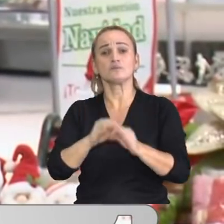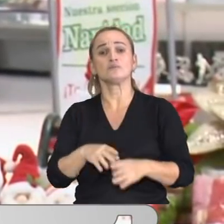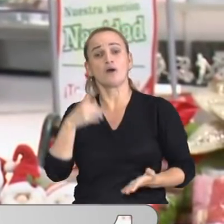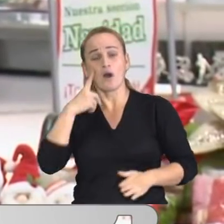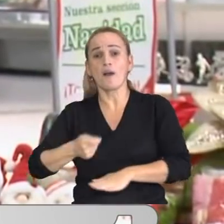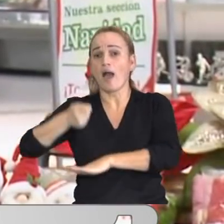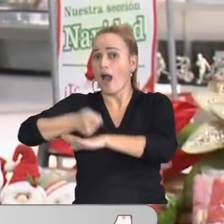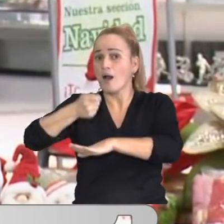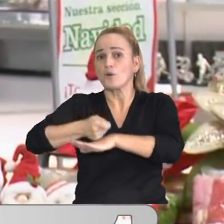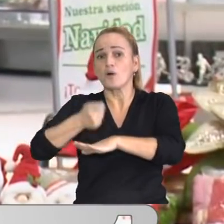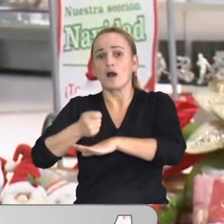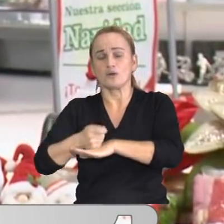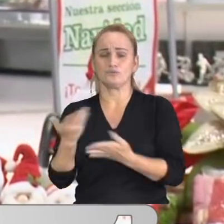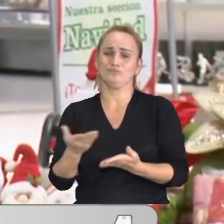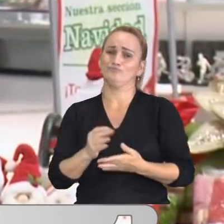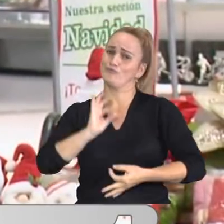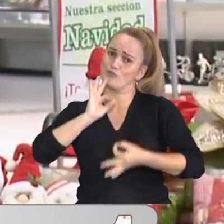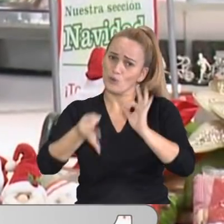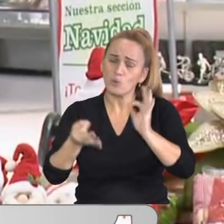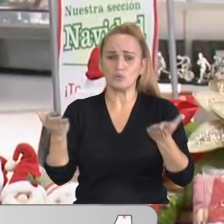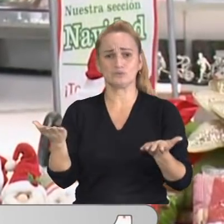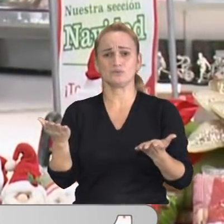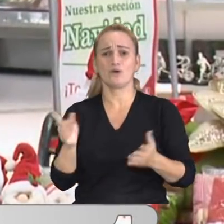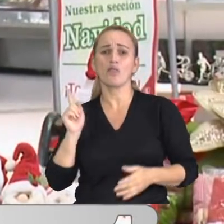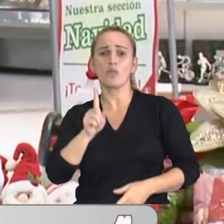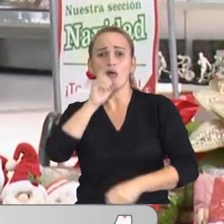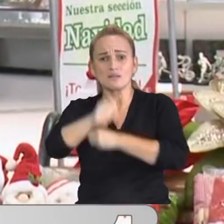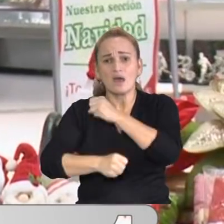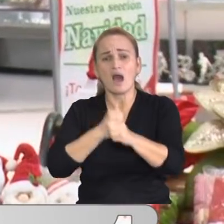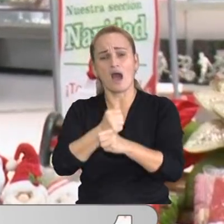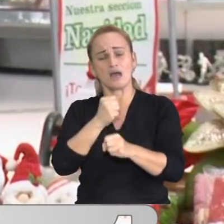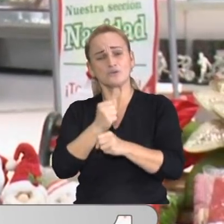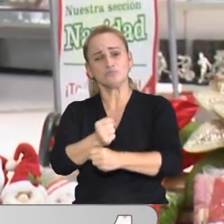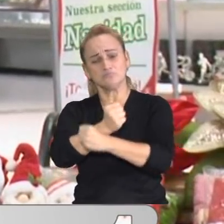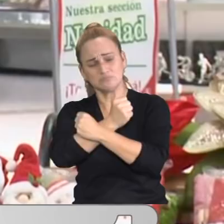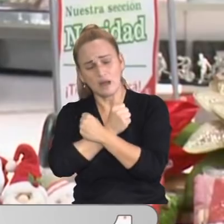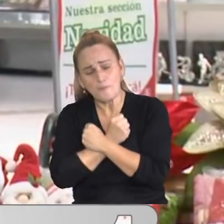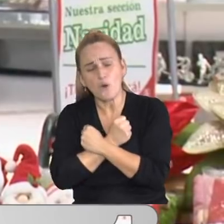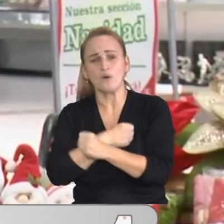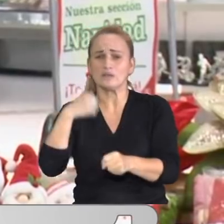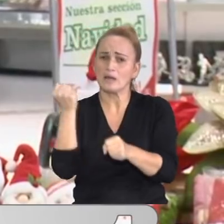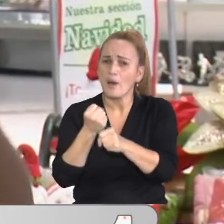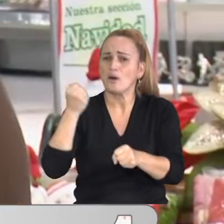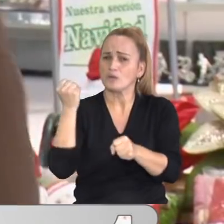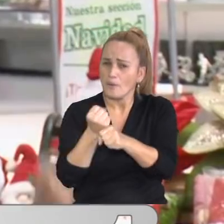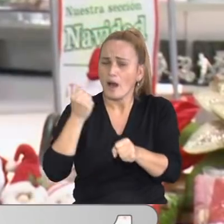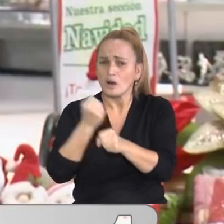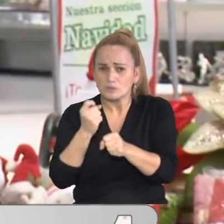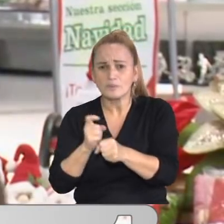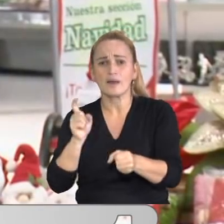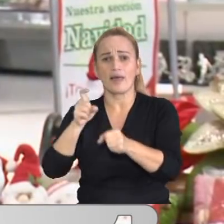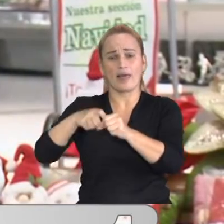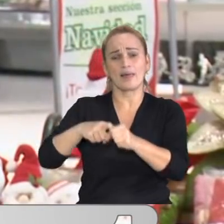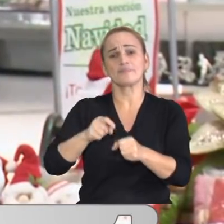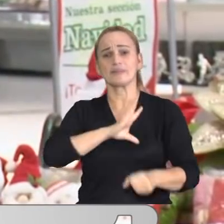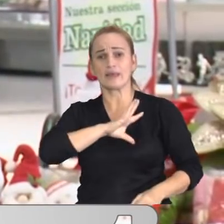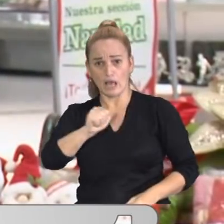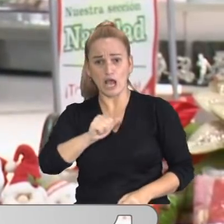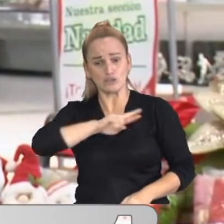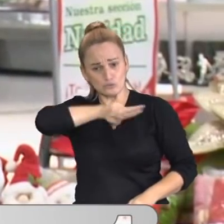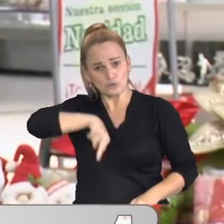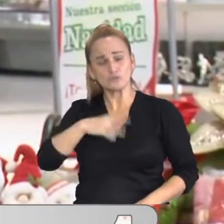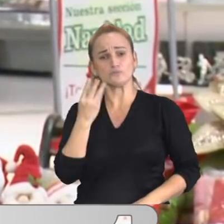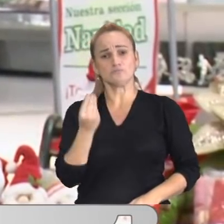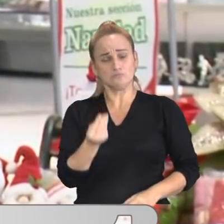abogado. Entonces, no se justifica que tantos años de servicio, de amor que le hemos brindado a esta empresa, que tanto los caleños como nosotros hemos